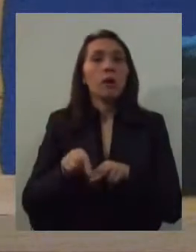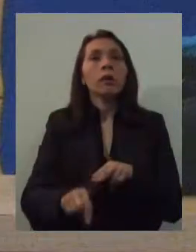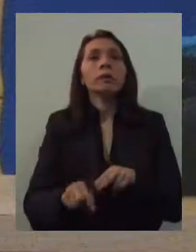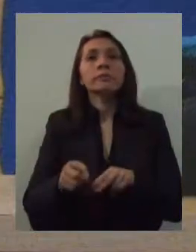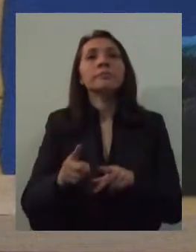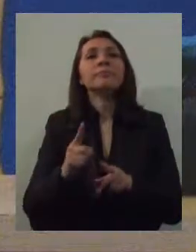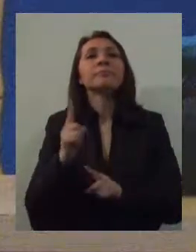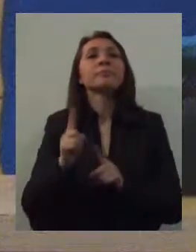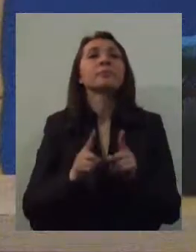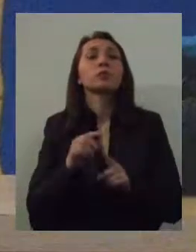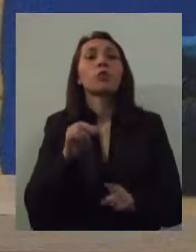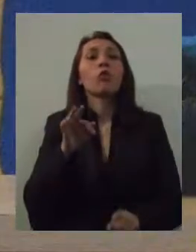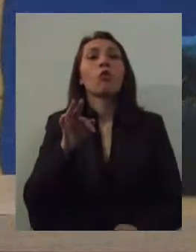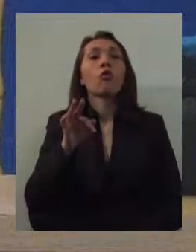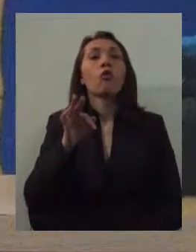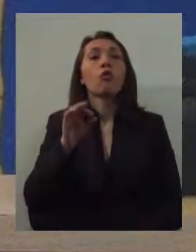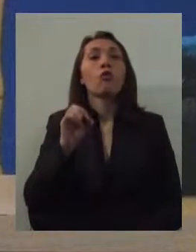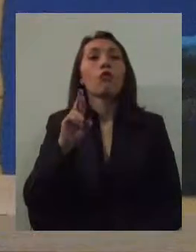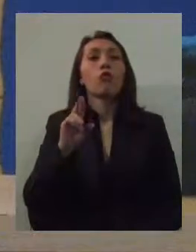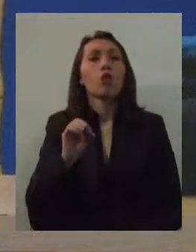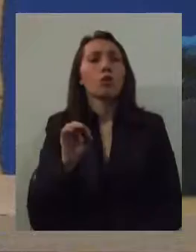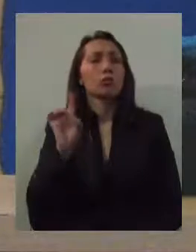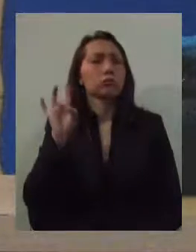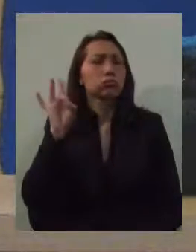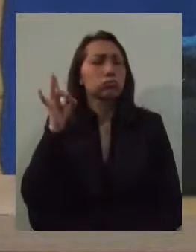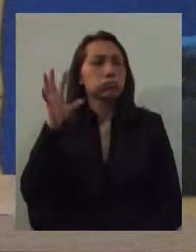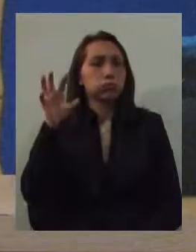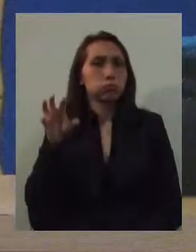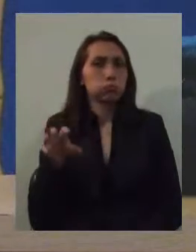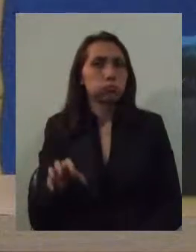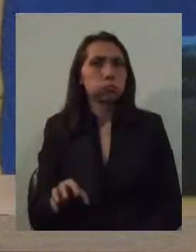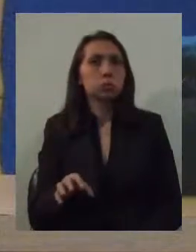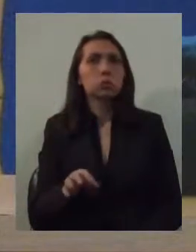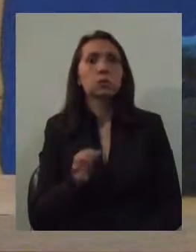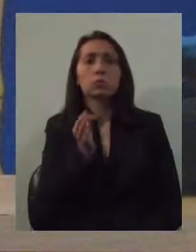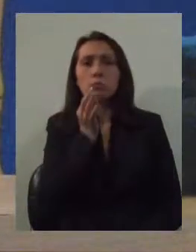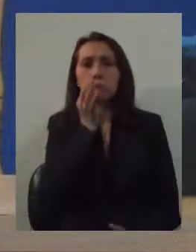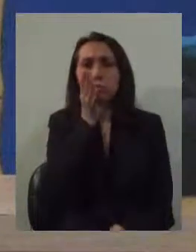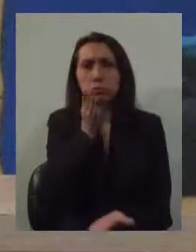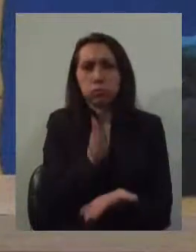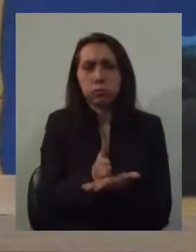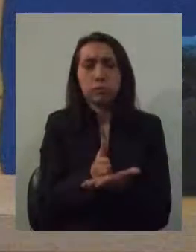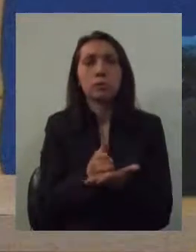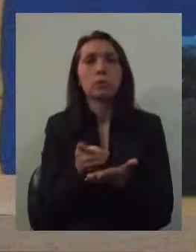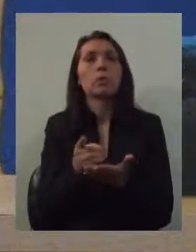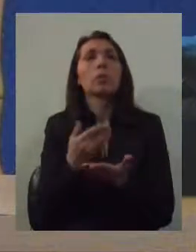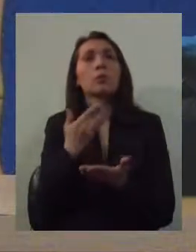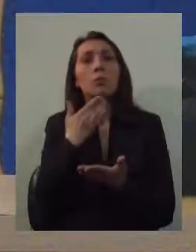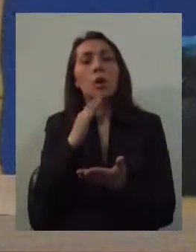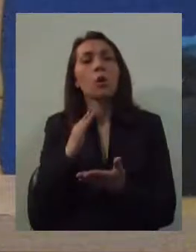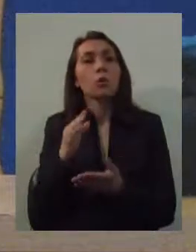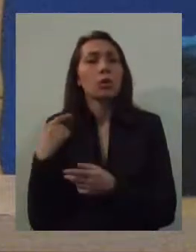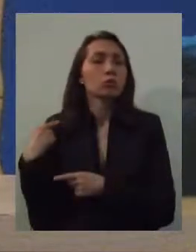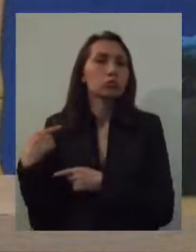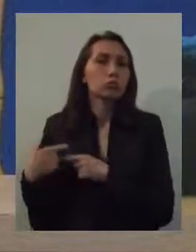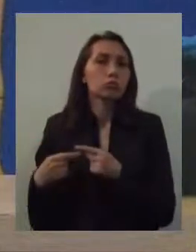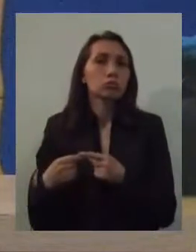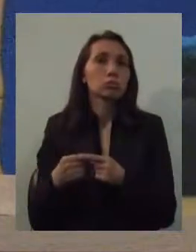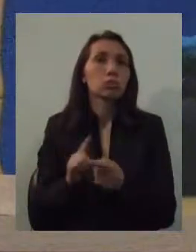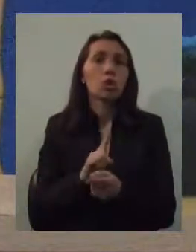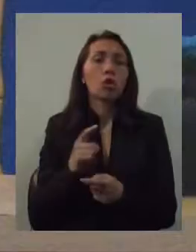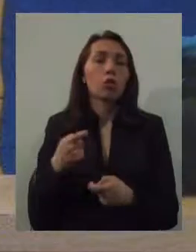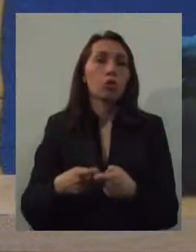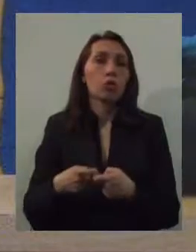situaciones de foros, excepcionales de jurisdicción que se dan para evitar la denegación de justicia y que